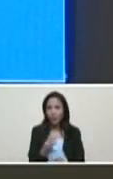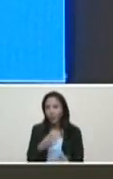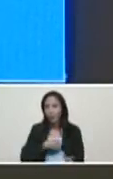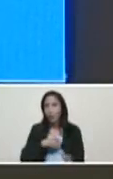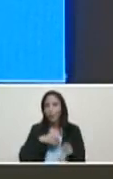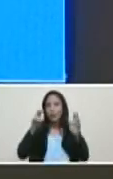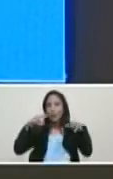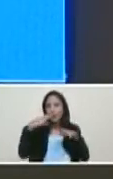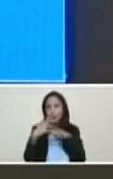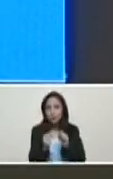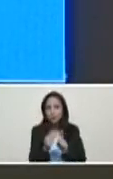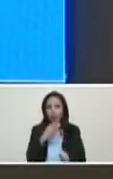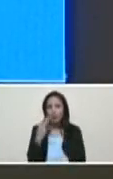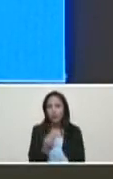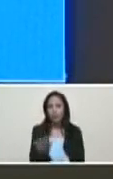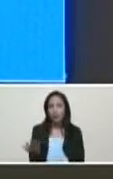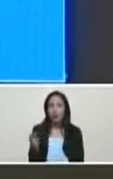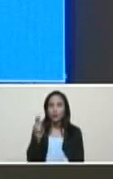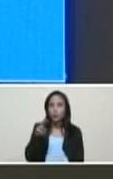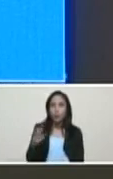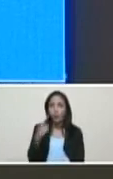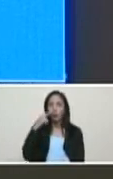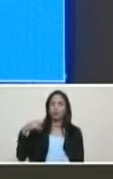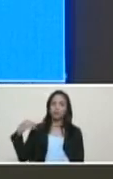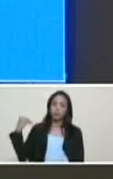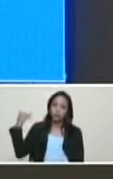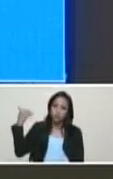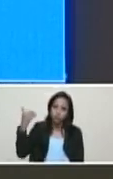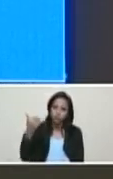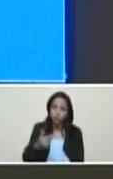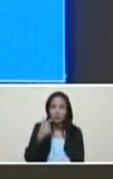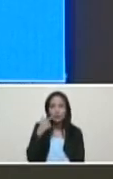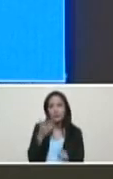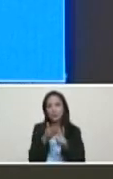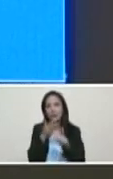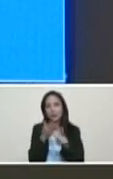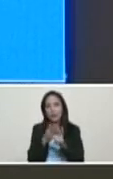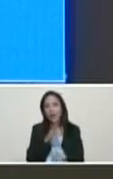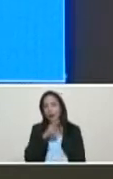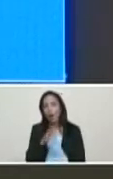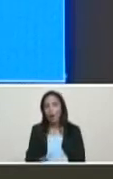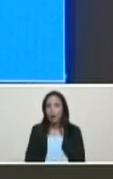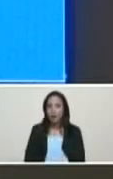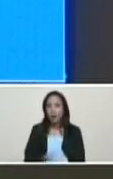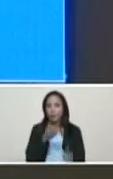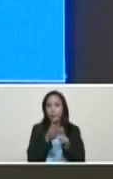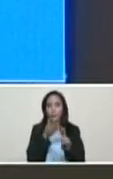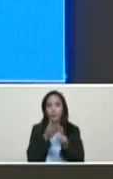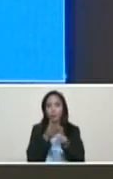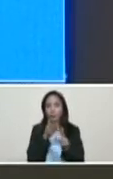entender, cómo después de todo lo que han intentado hacernos y nos han hecho,